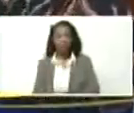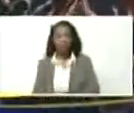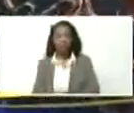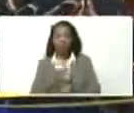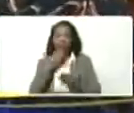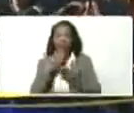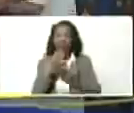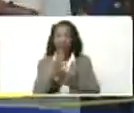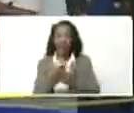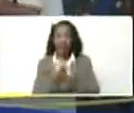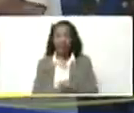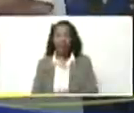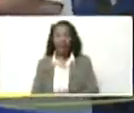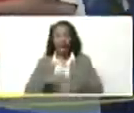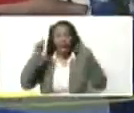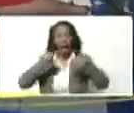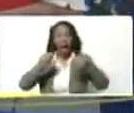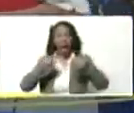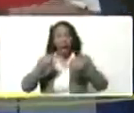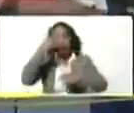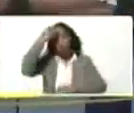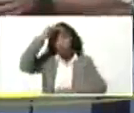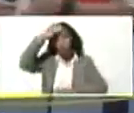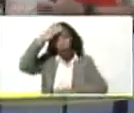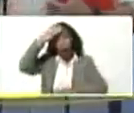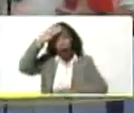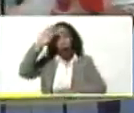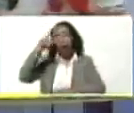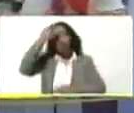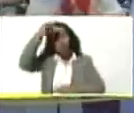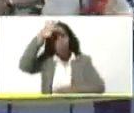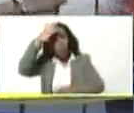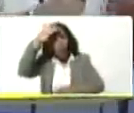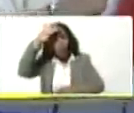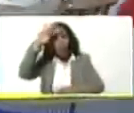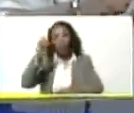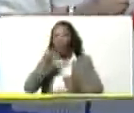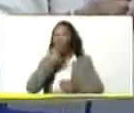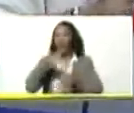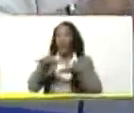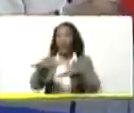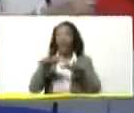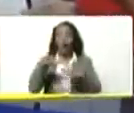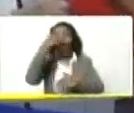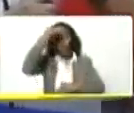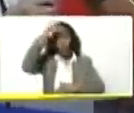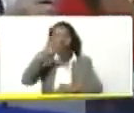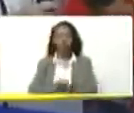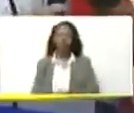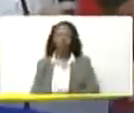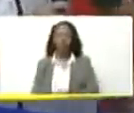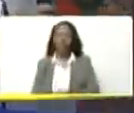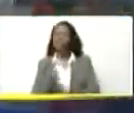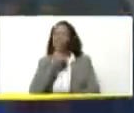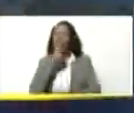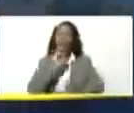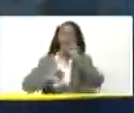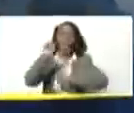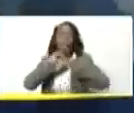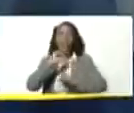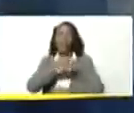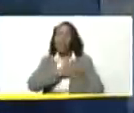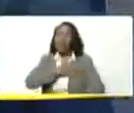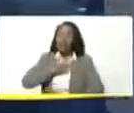Muchas gracias. Aquí está Cuba. Cuba, Cuba. Qué linda es Cuba. Quien la defiende la quiere